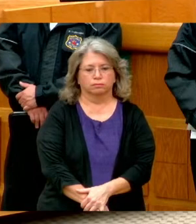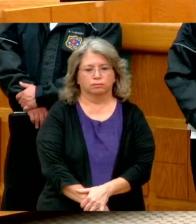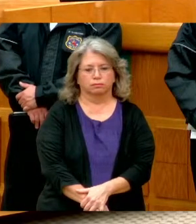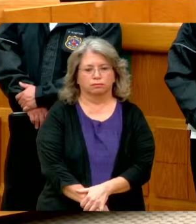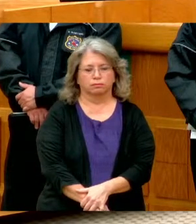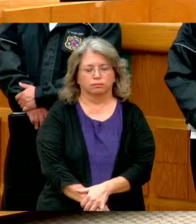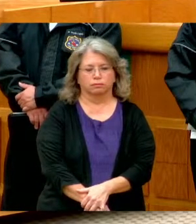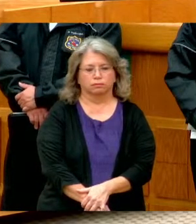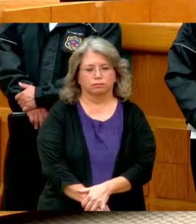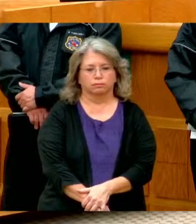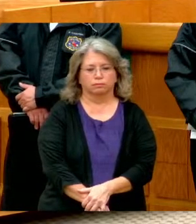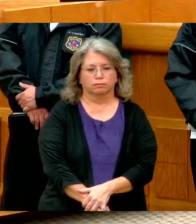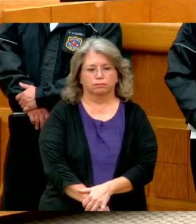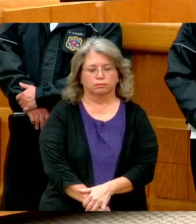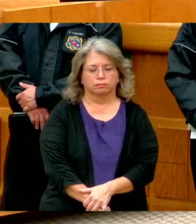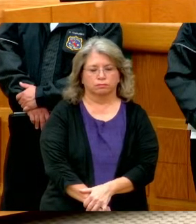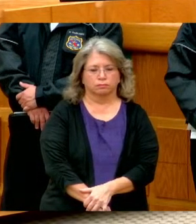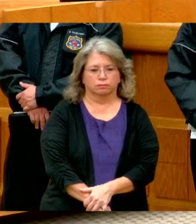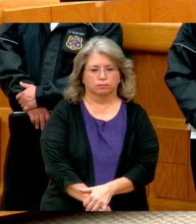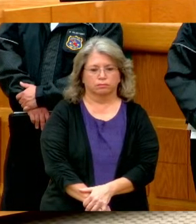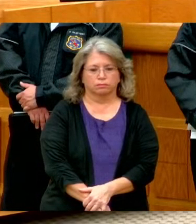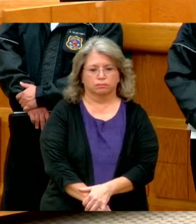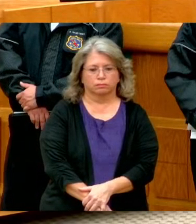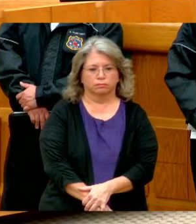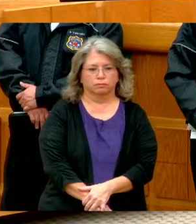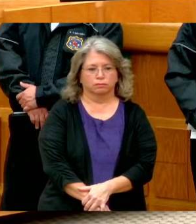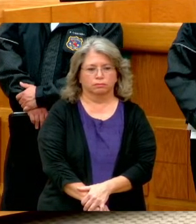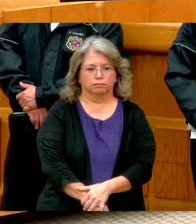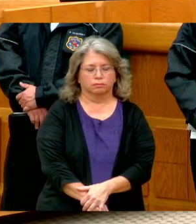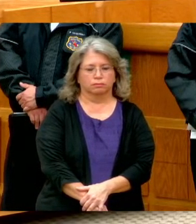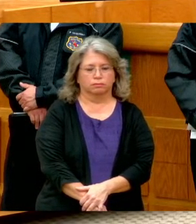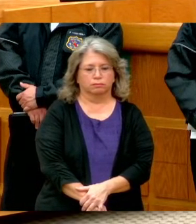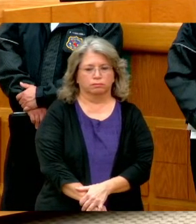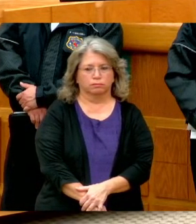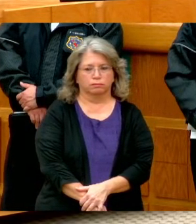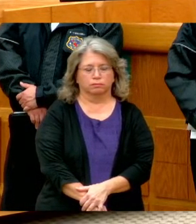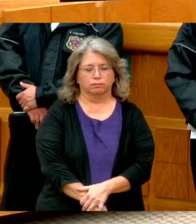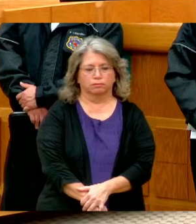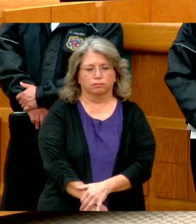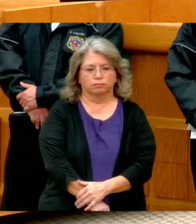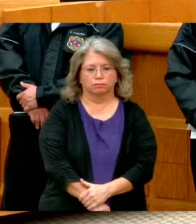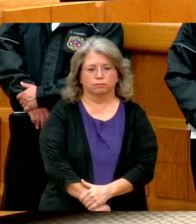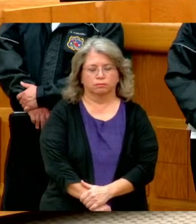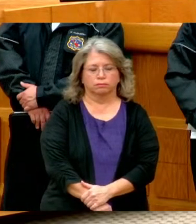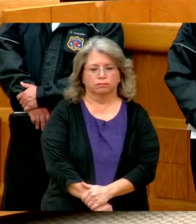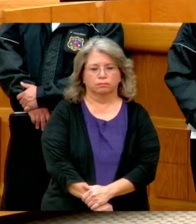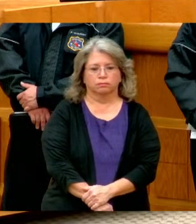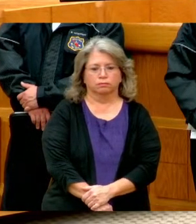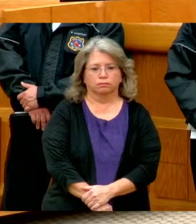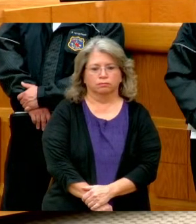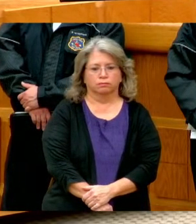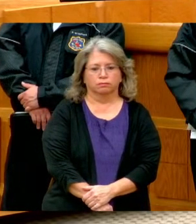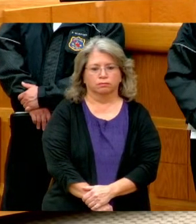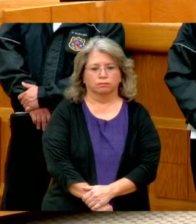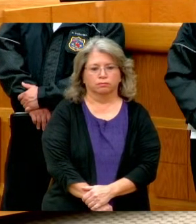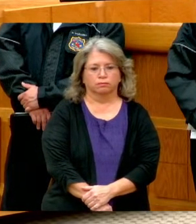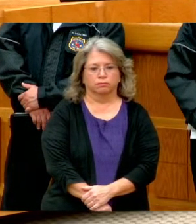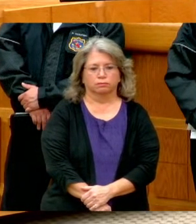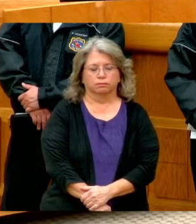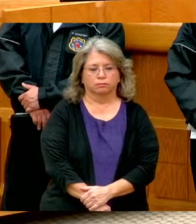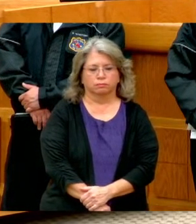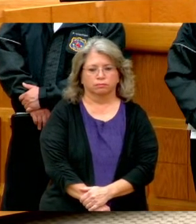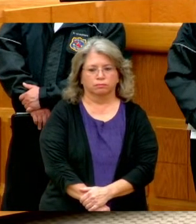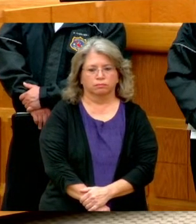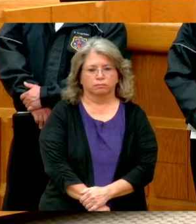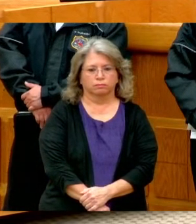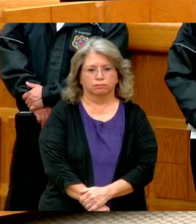más alto que amarillo, quiere decir tienes que tener más vigilancia en